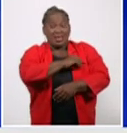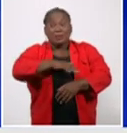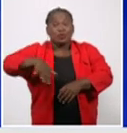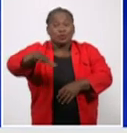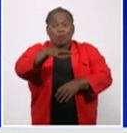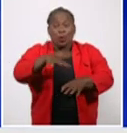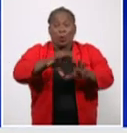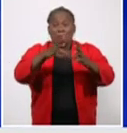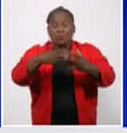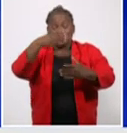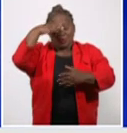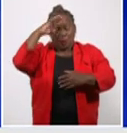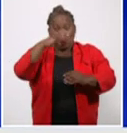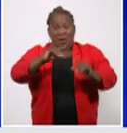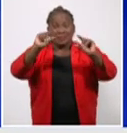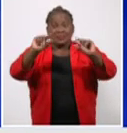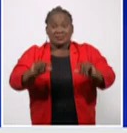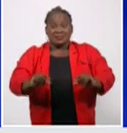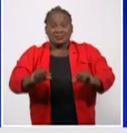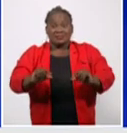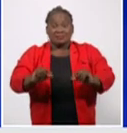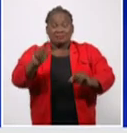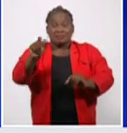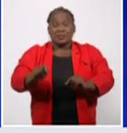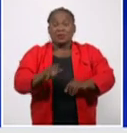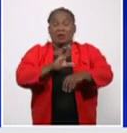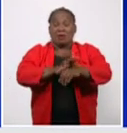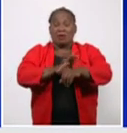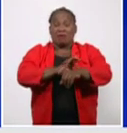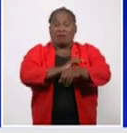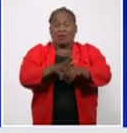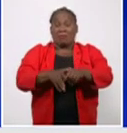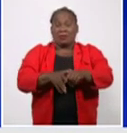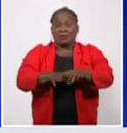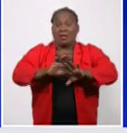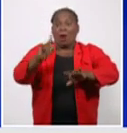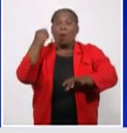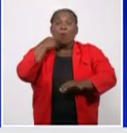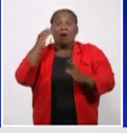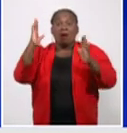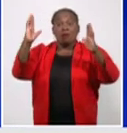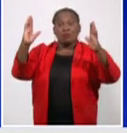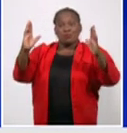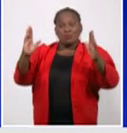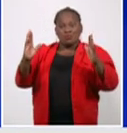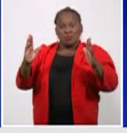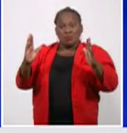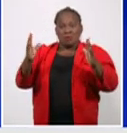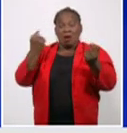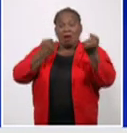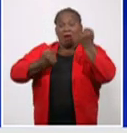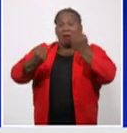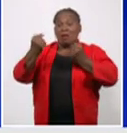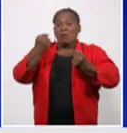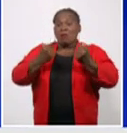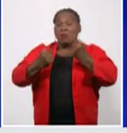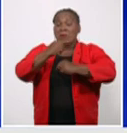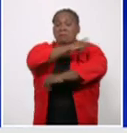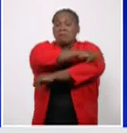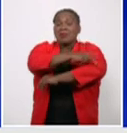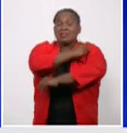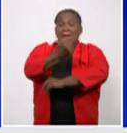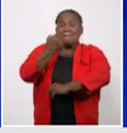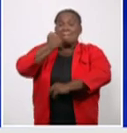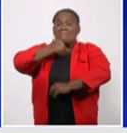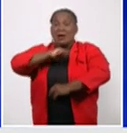Porque realmente ya vamos para un año, algunos más de un año. Acuérdense que